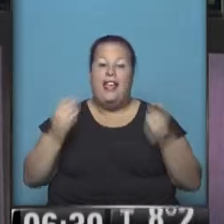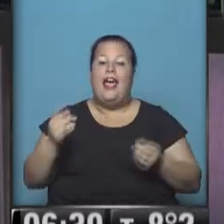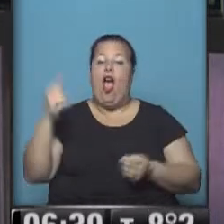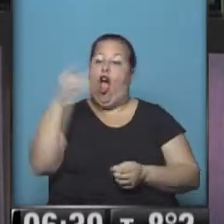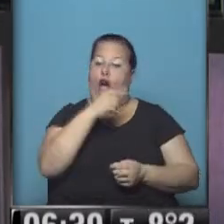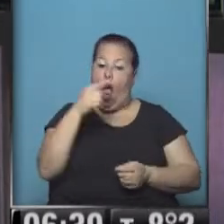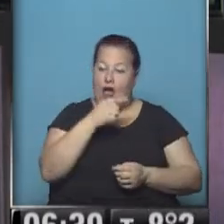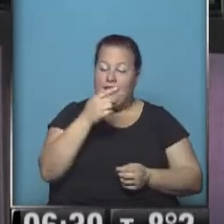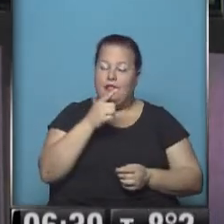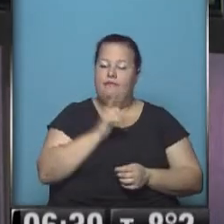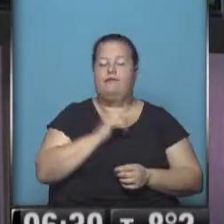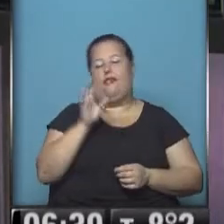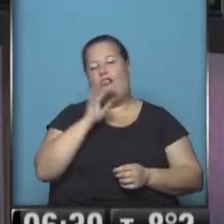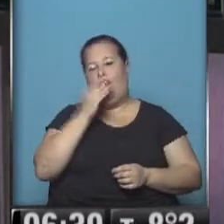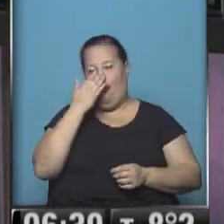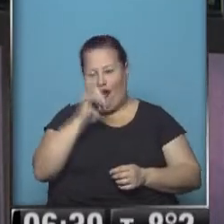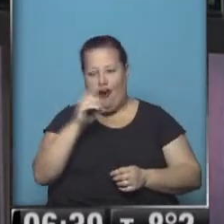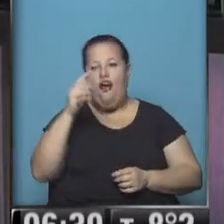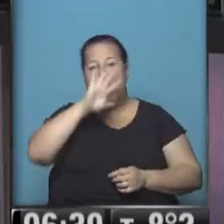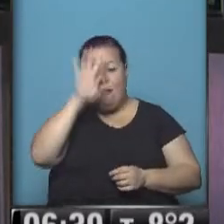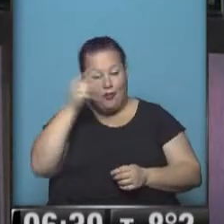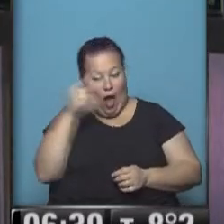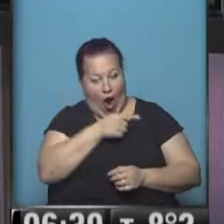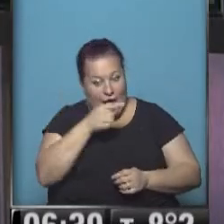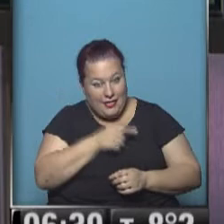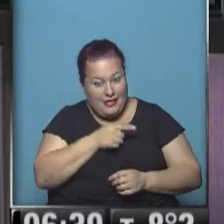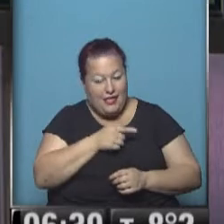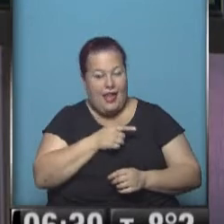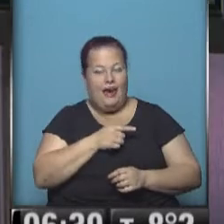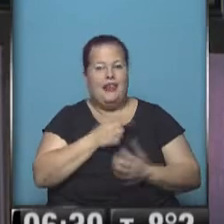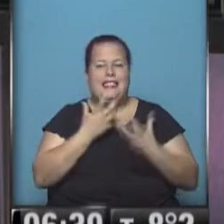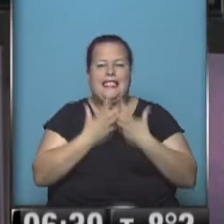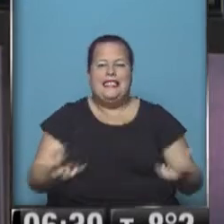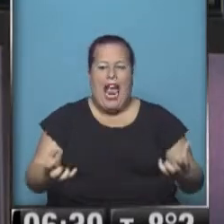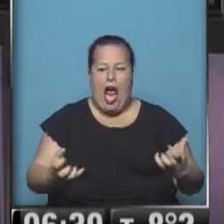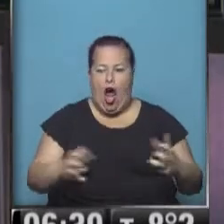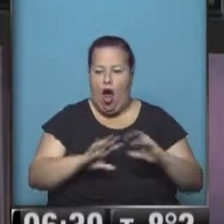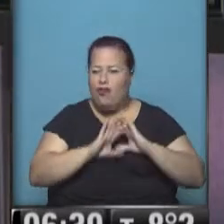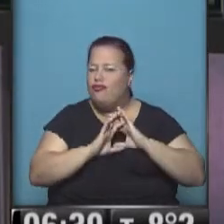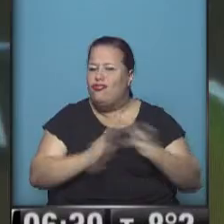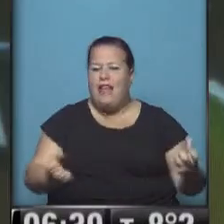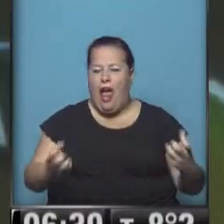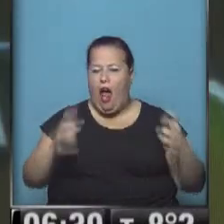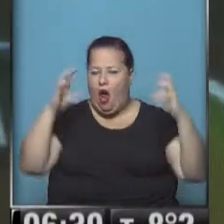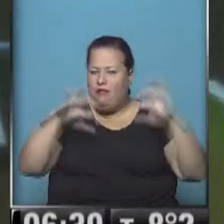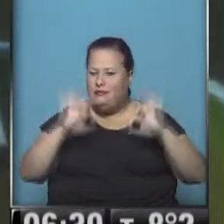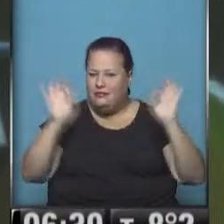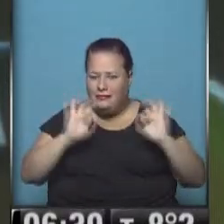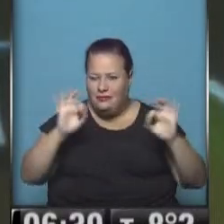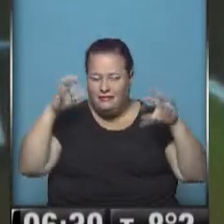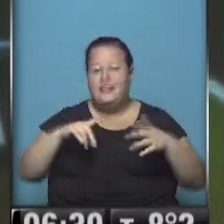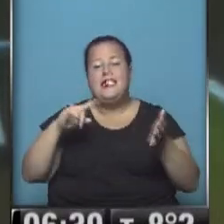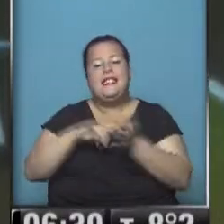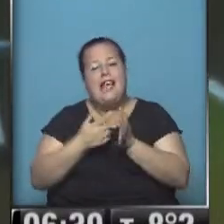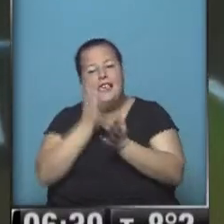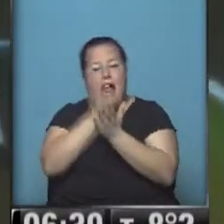oeste de córdoba de formosa se quisimos se quisimos y en el centro